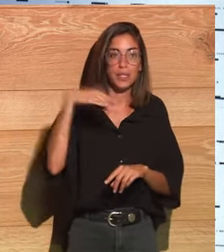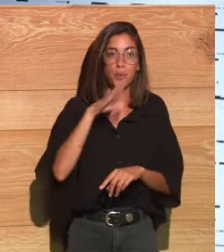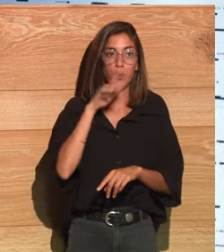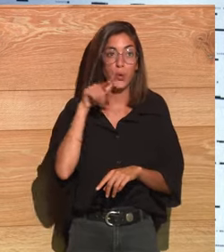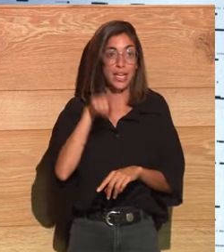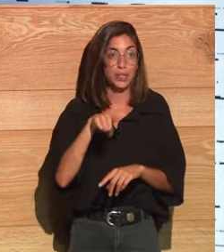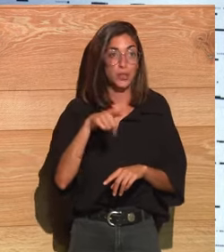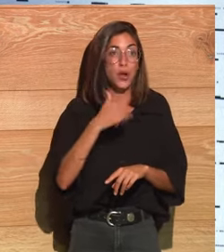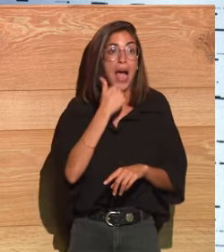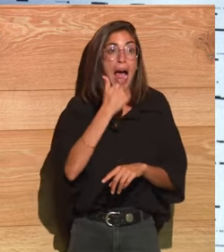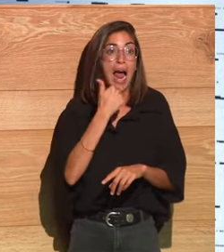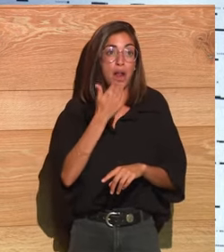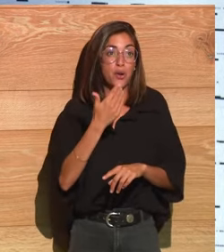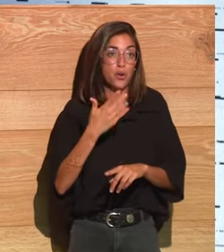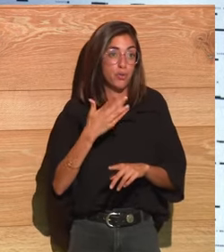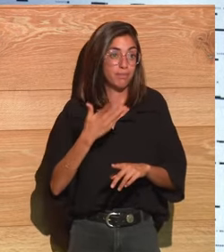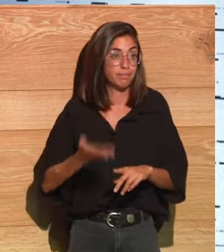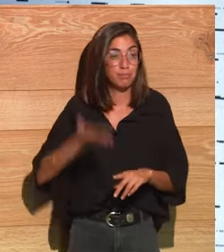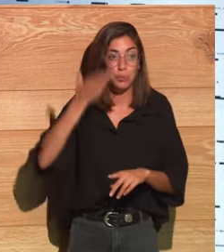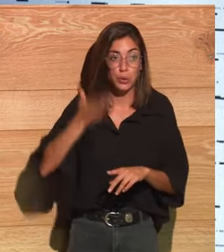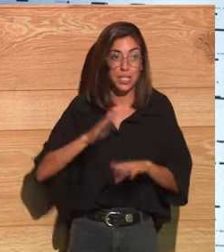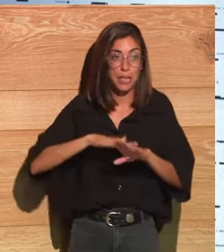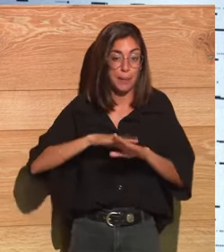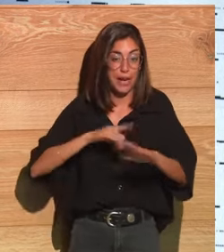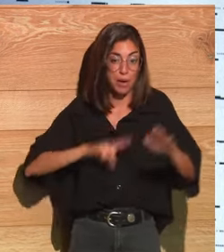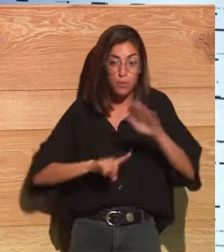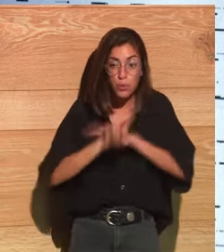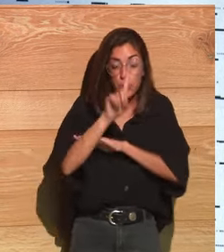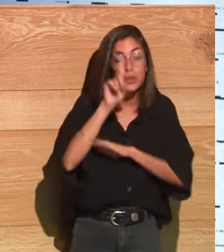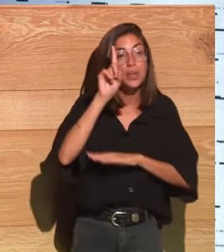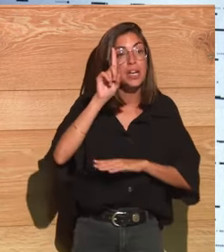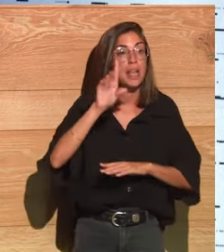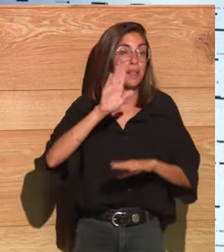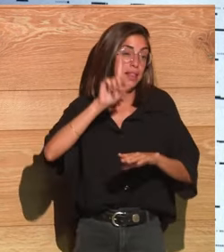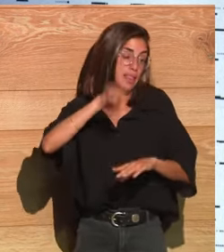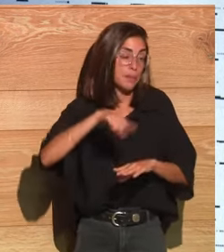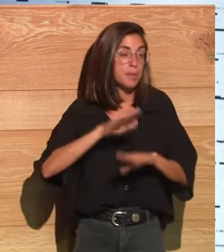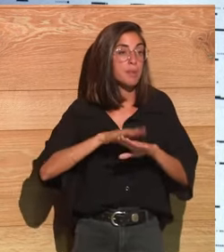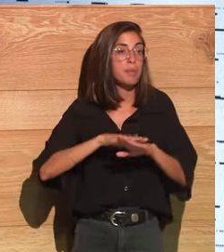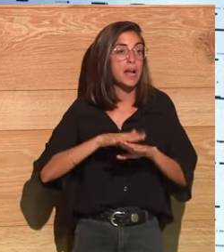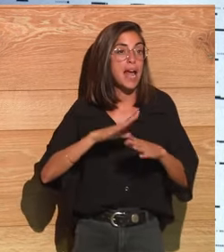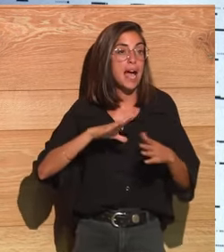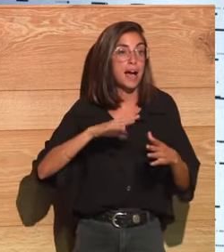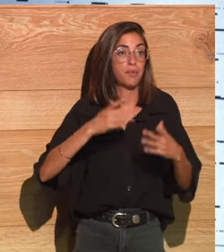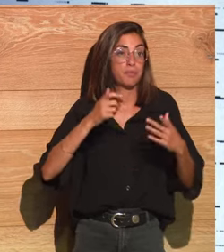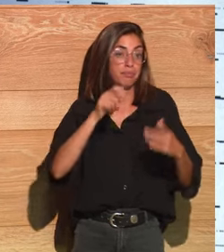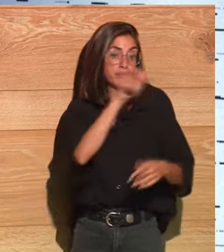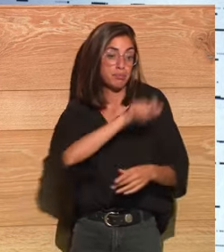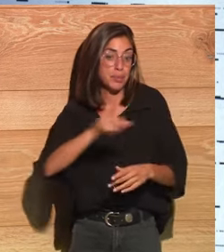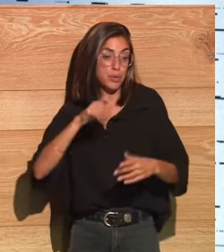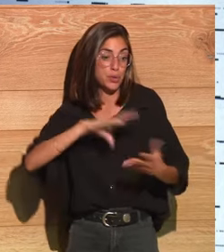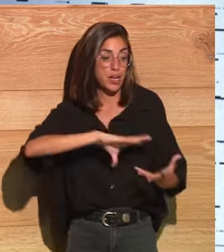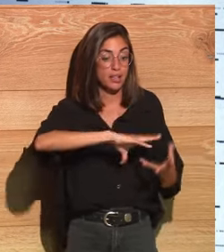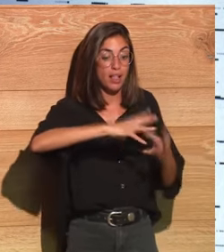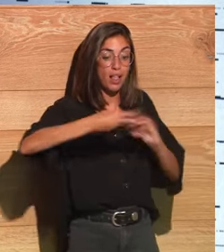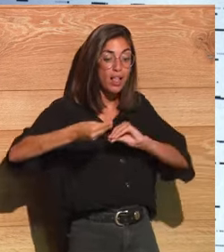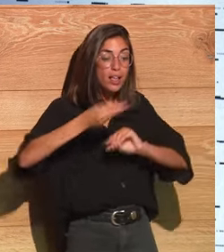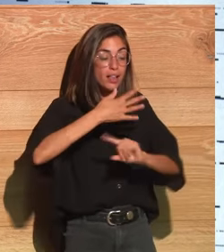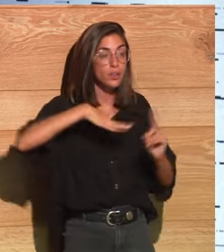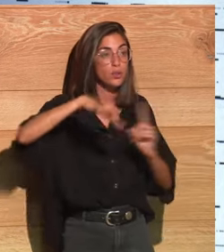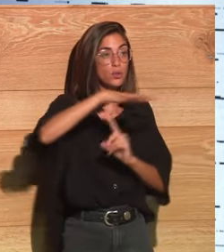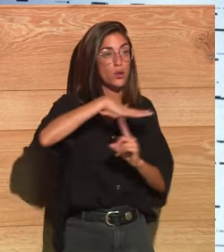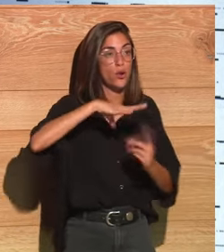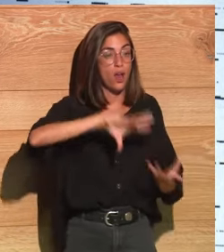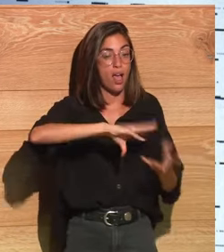fundamental y esencial en su momento para la evolución y para una mejor adaptación de la especie en su entorno, ya fuera directa